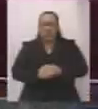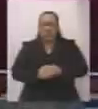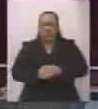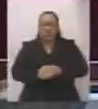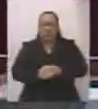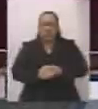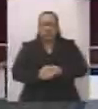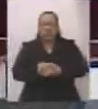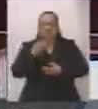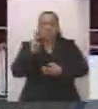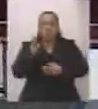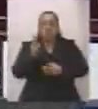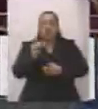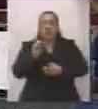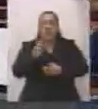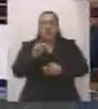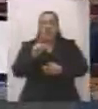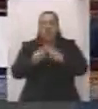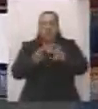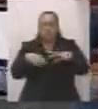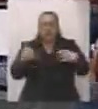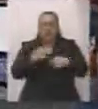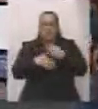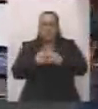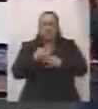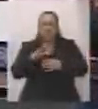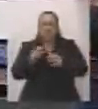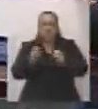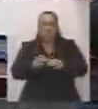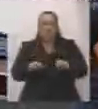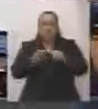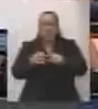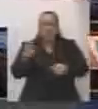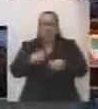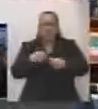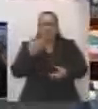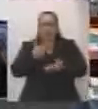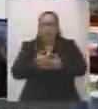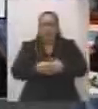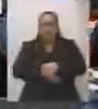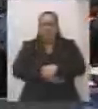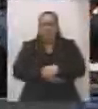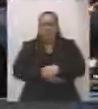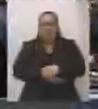al profesor Eric Maskin y a los panelistas por su brillante participación. Gracias.